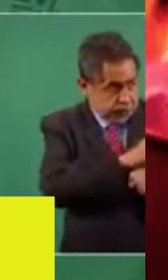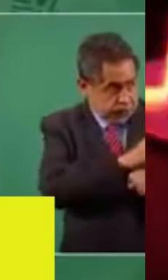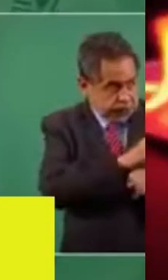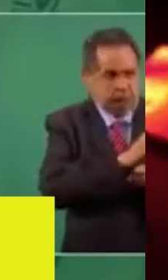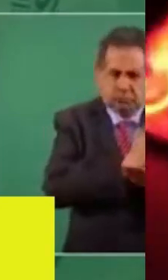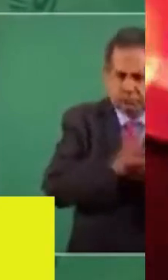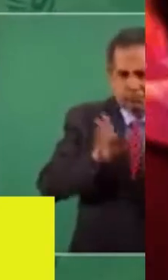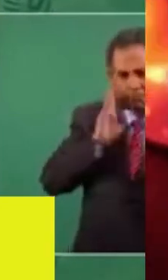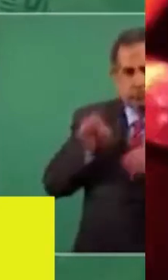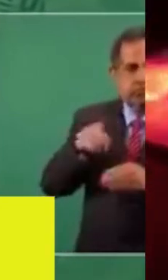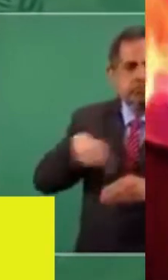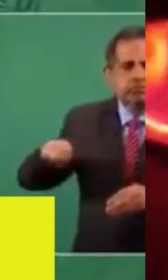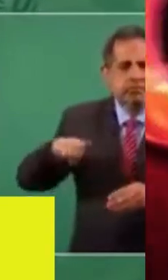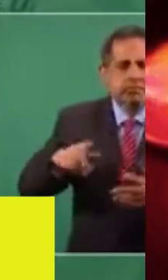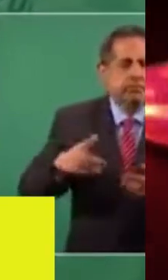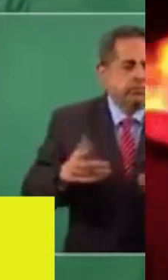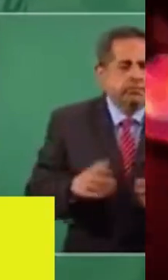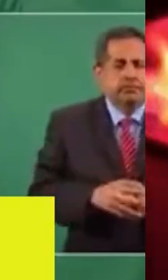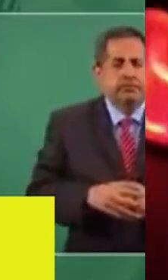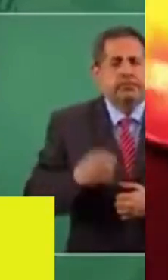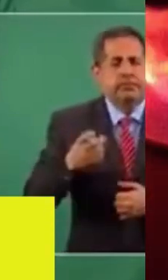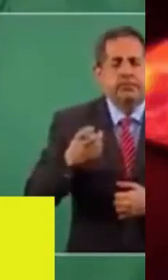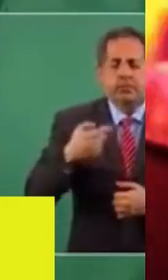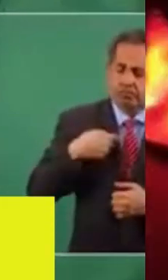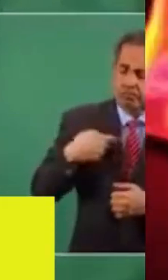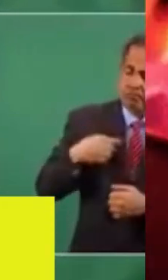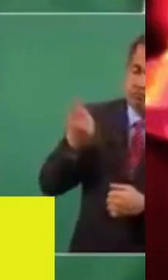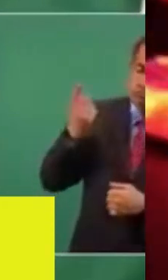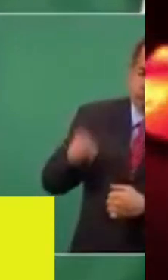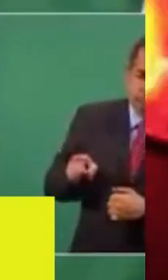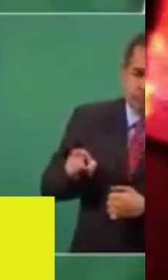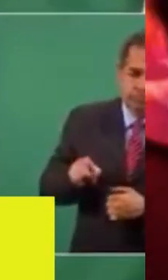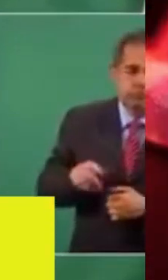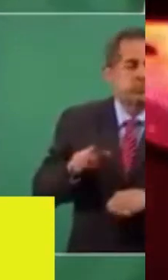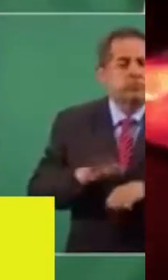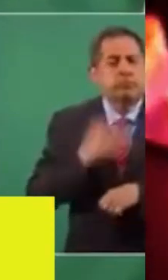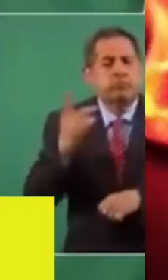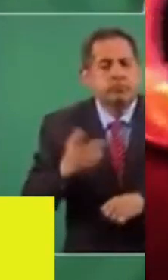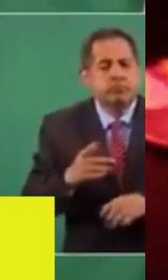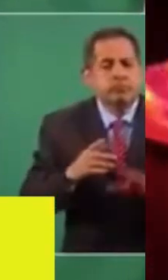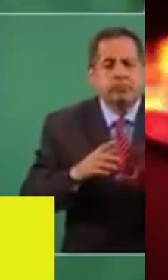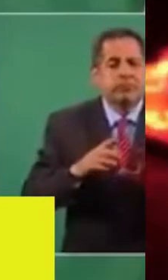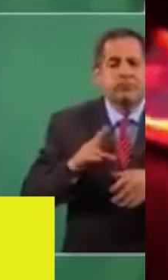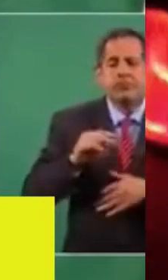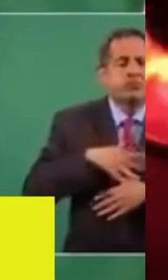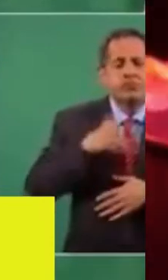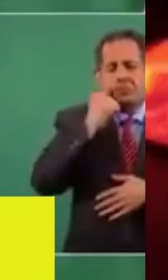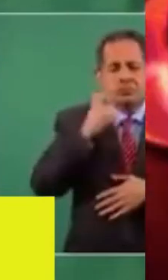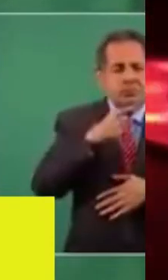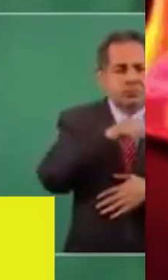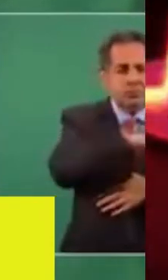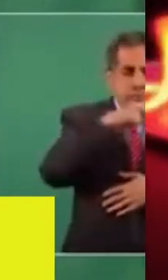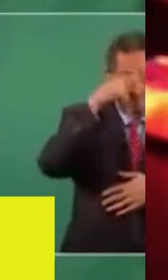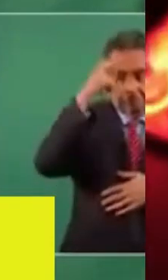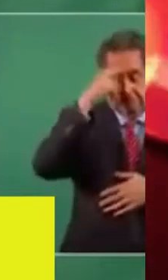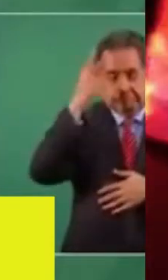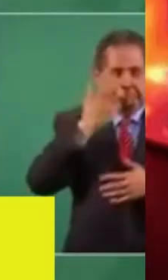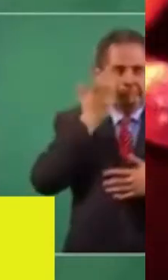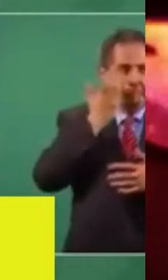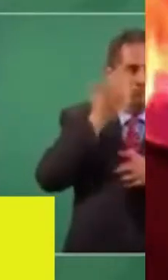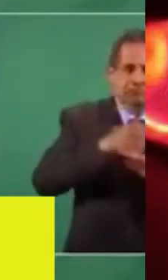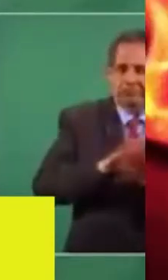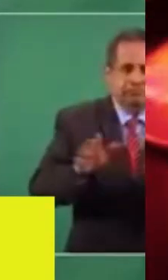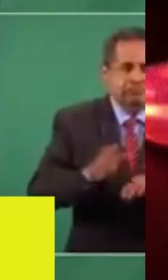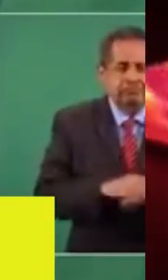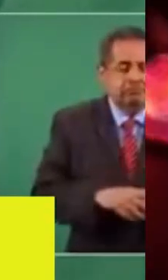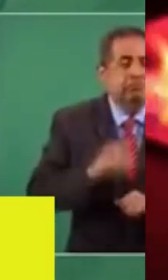¿Por qué estoy dando esta instrucción? Porque no quiero que se malinterprete de